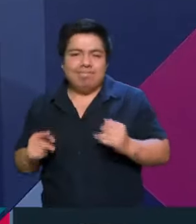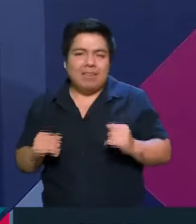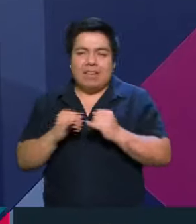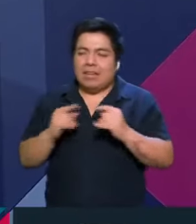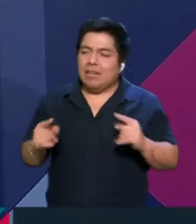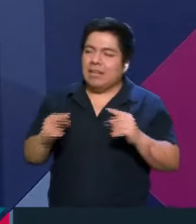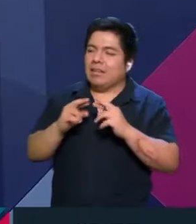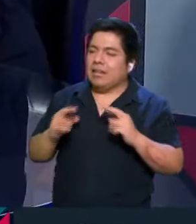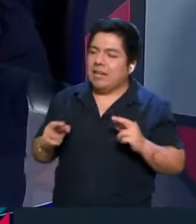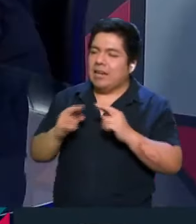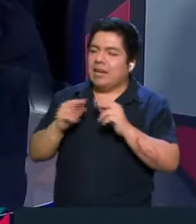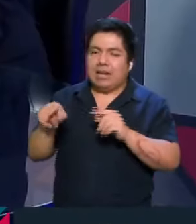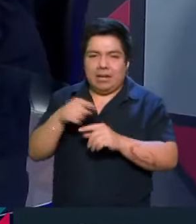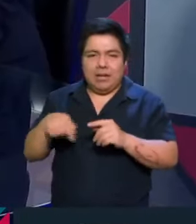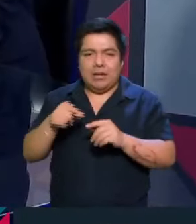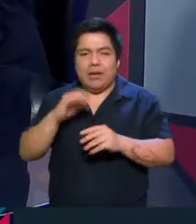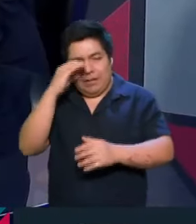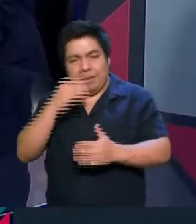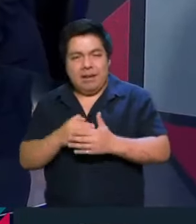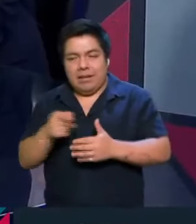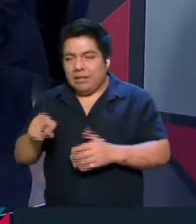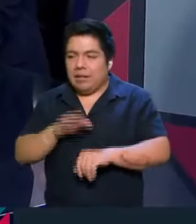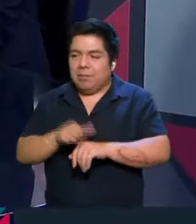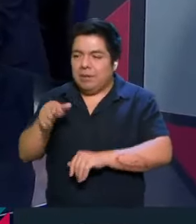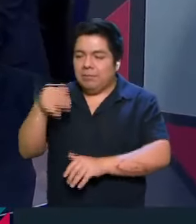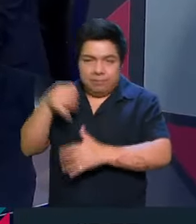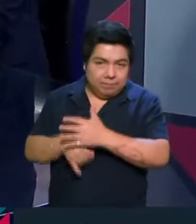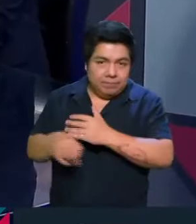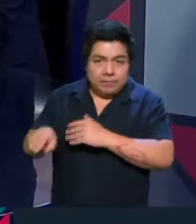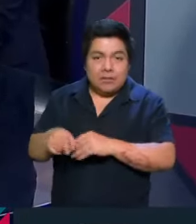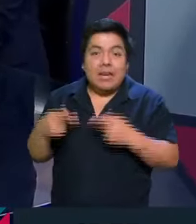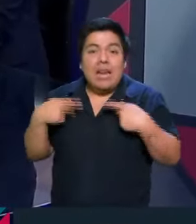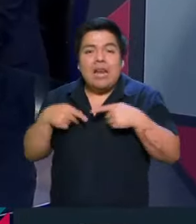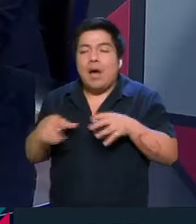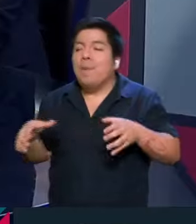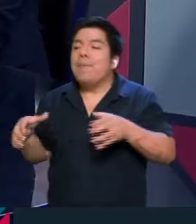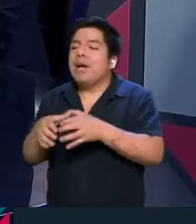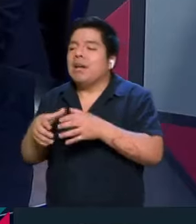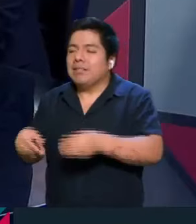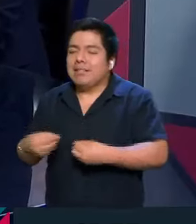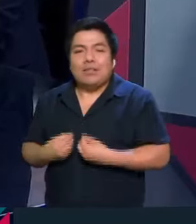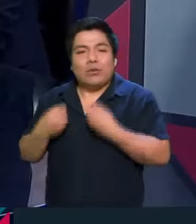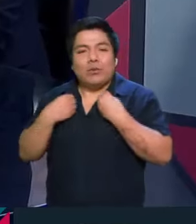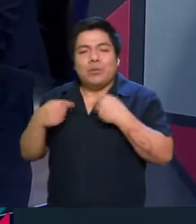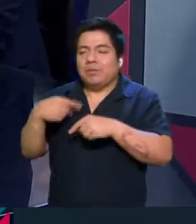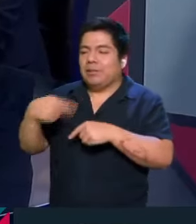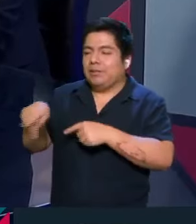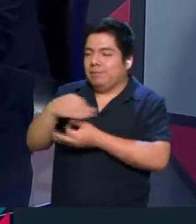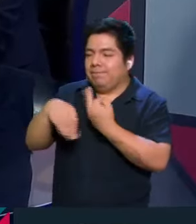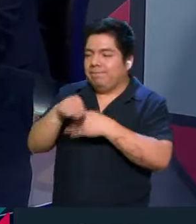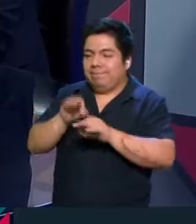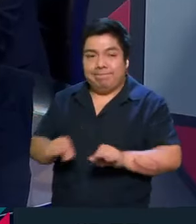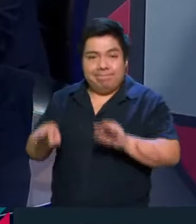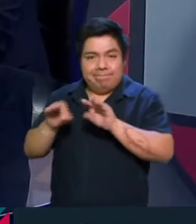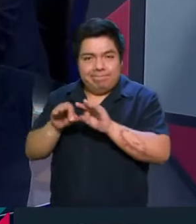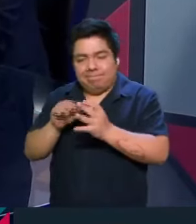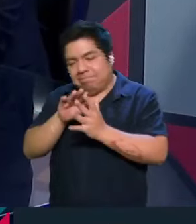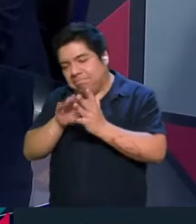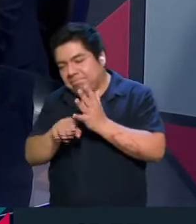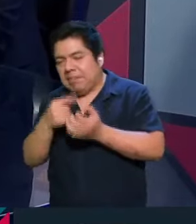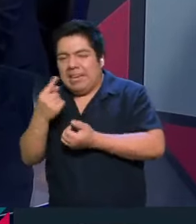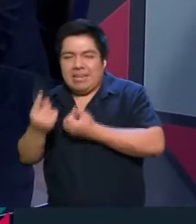religiones, sobre todo de la católica, aquí lo esencial es la vida del pueblo y los protagonistas de esa vida del pueblo. Hay por